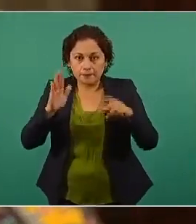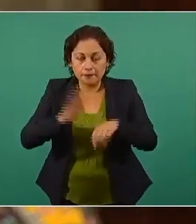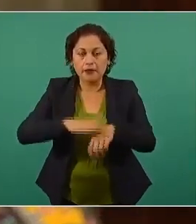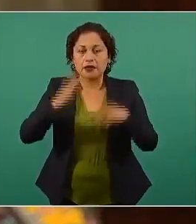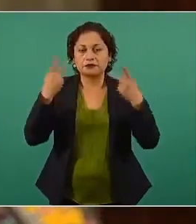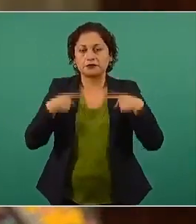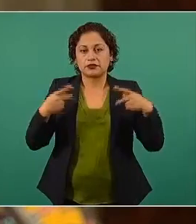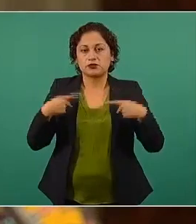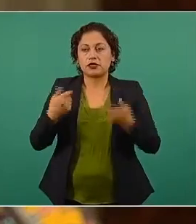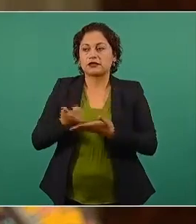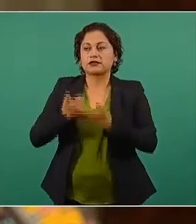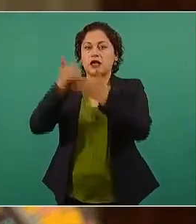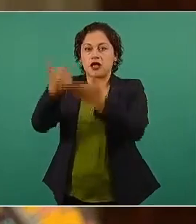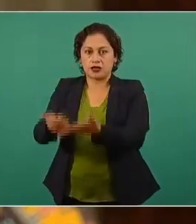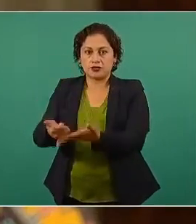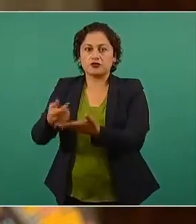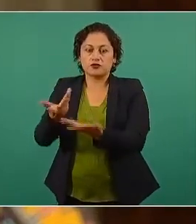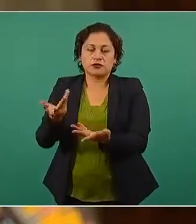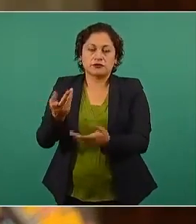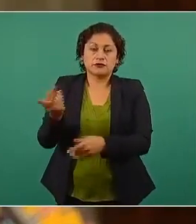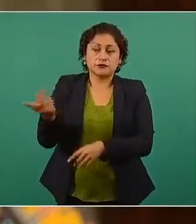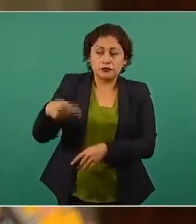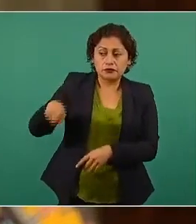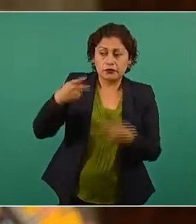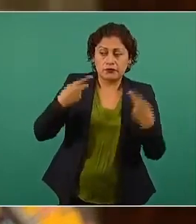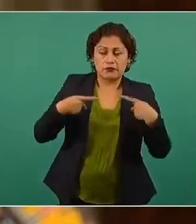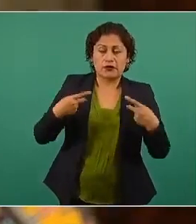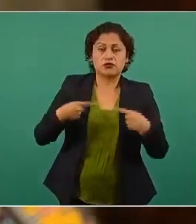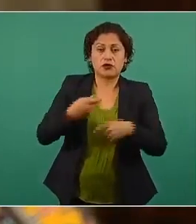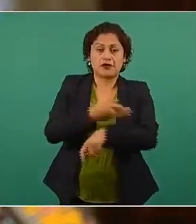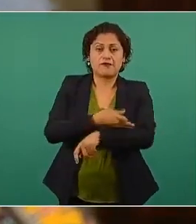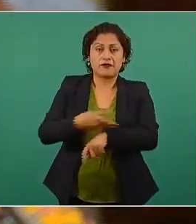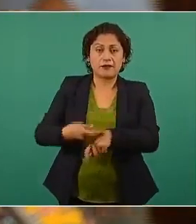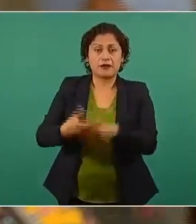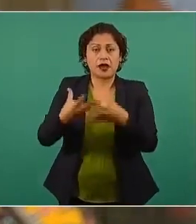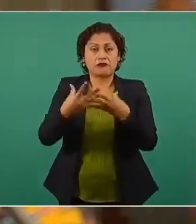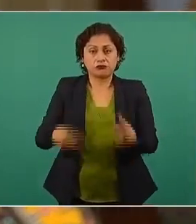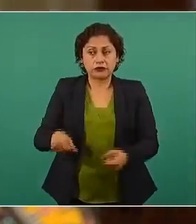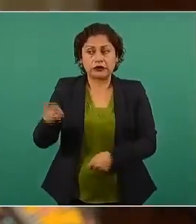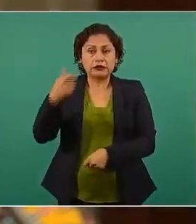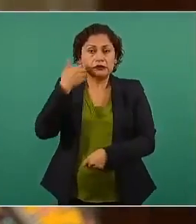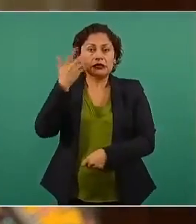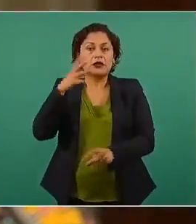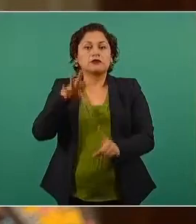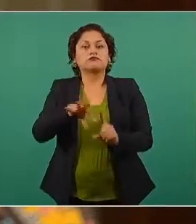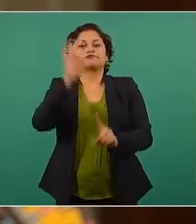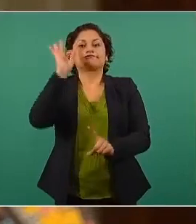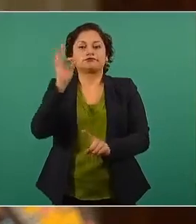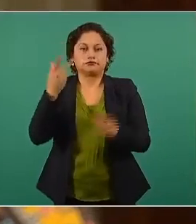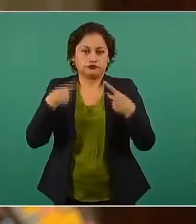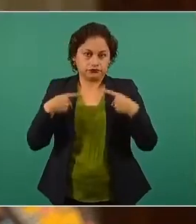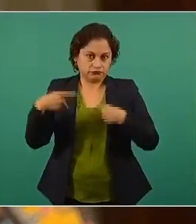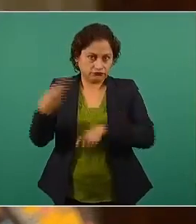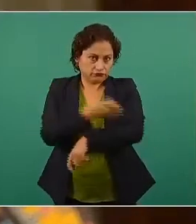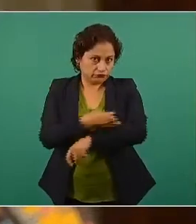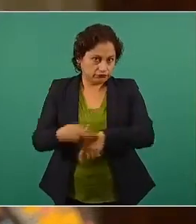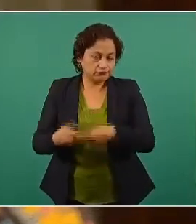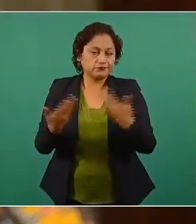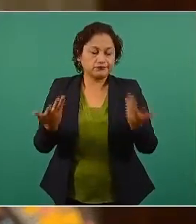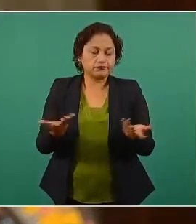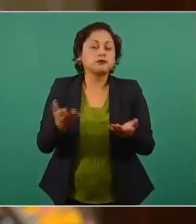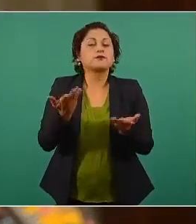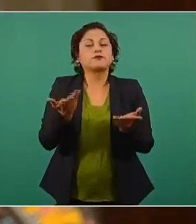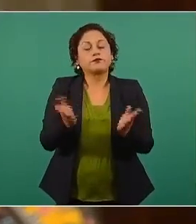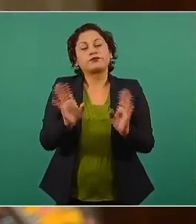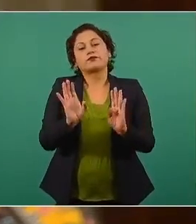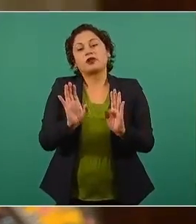desaparecidos lo que quieren es encontrar a sus ausentes. Entonces la pregunta es, bueno, en el caso de esta familia y